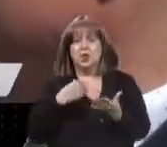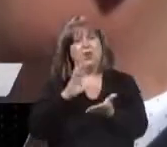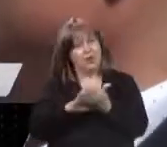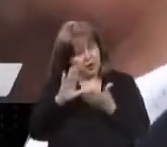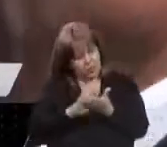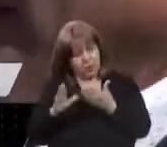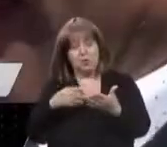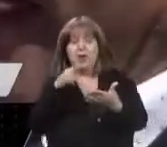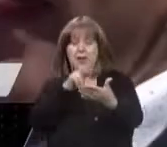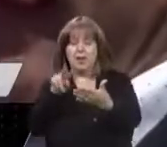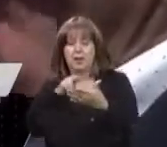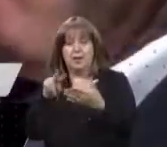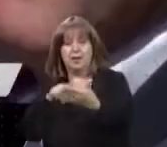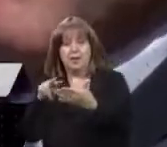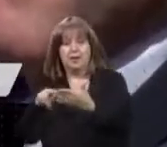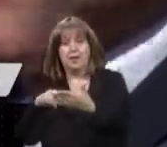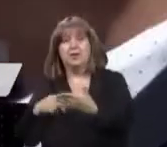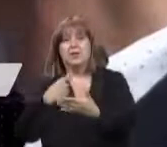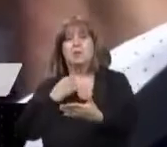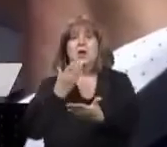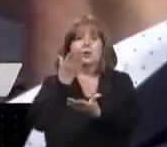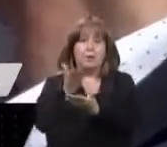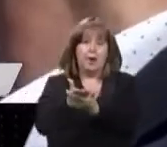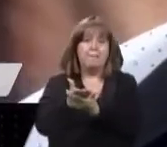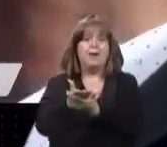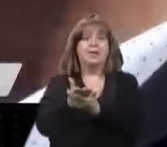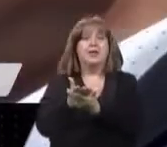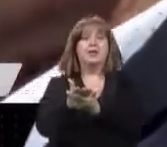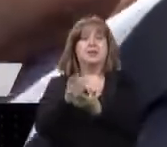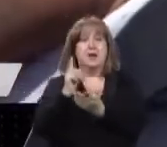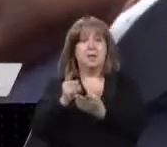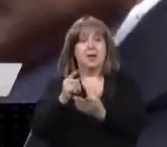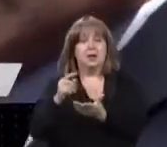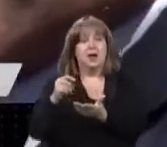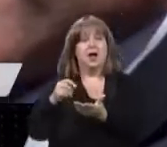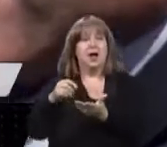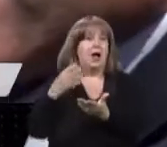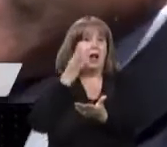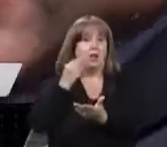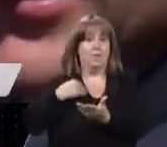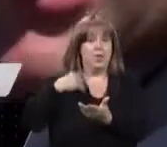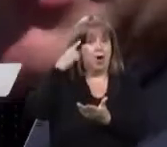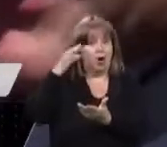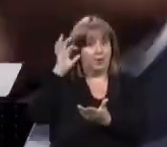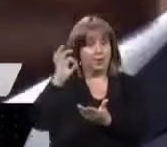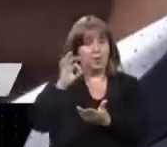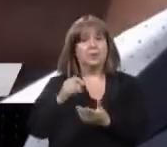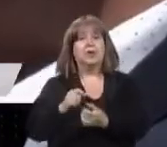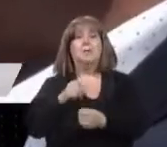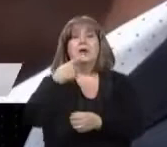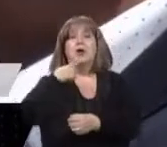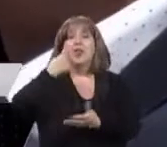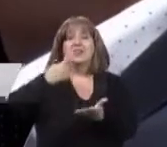a conciencia y por supuesto haré los planteos que correspondan. Pero entendamos lo siguiente, la decisión de detener a una